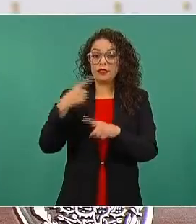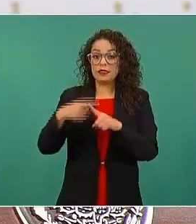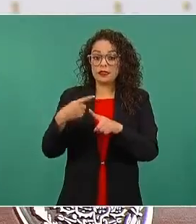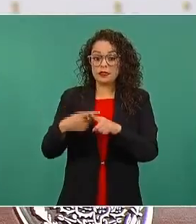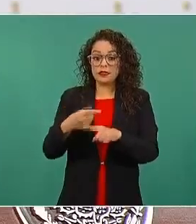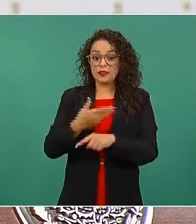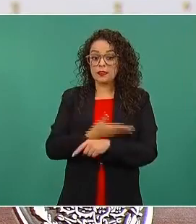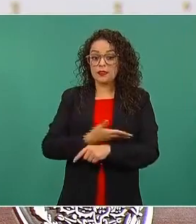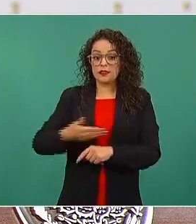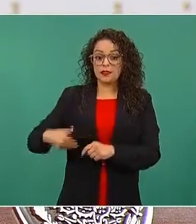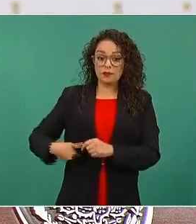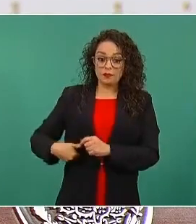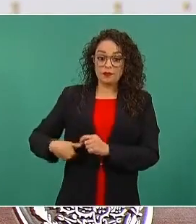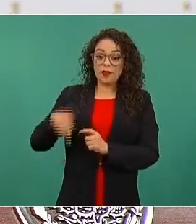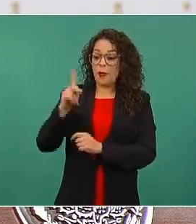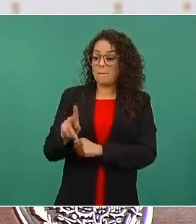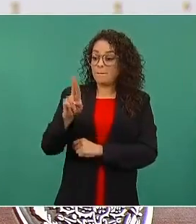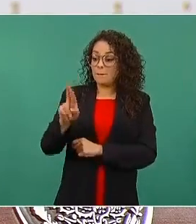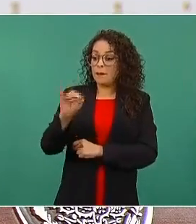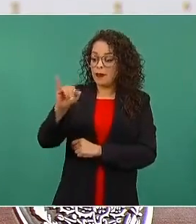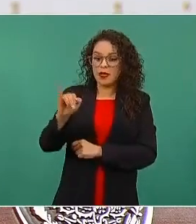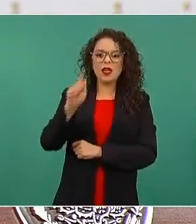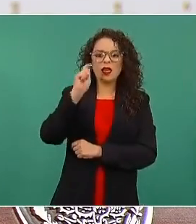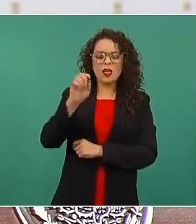de Ernesto Zedillo.